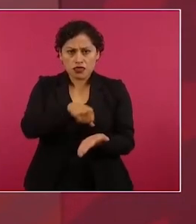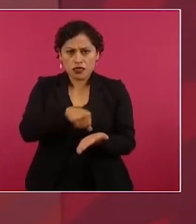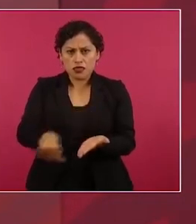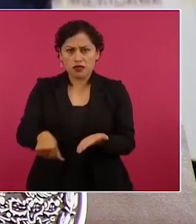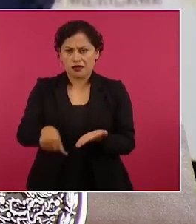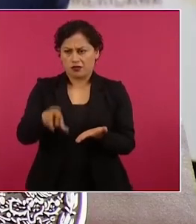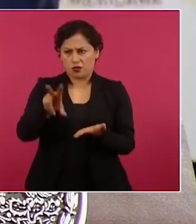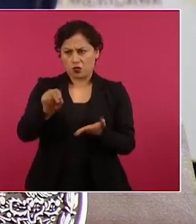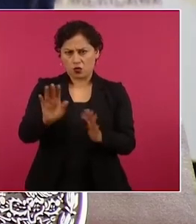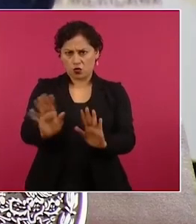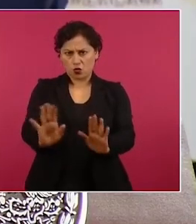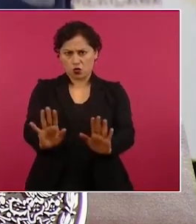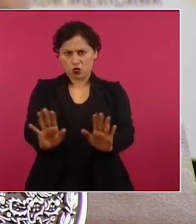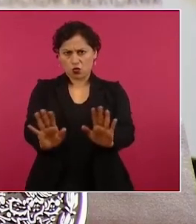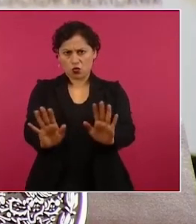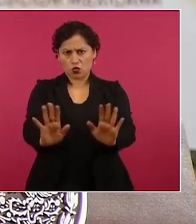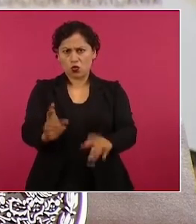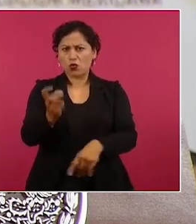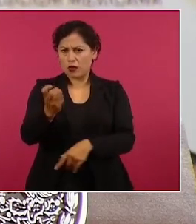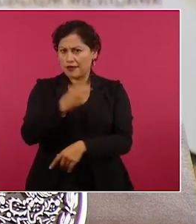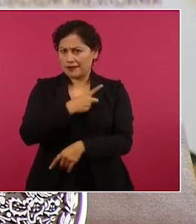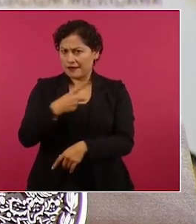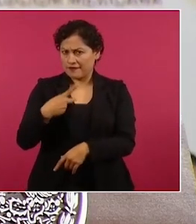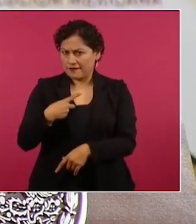Que eso es lo que se tiene que revisar.